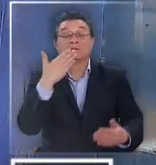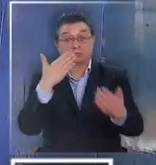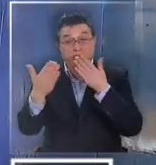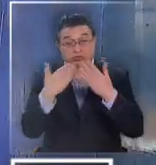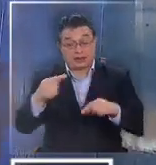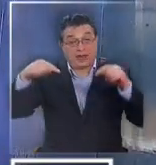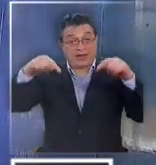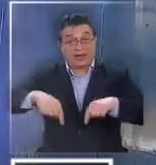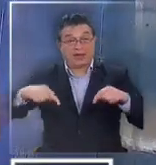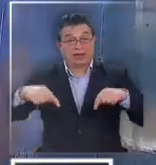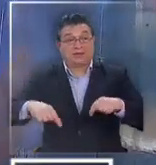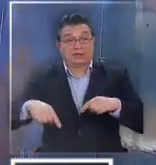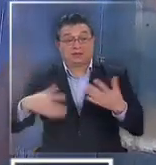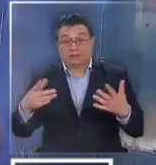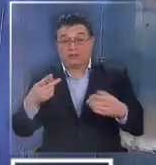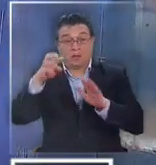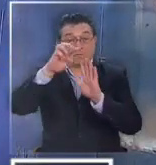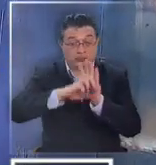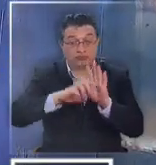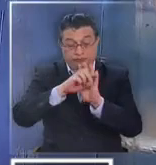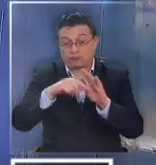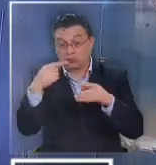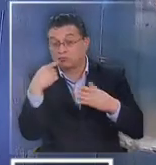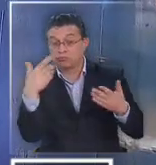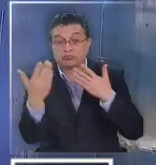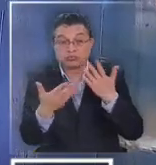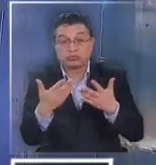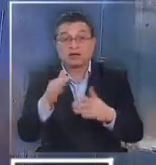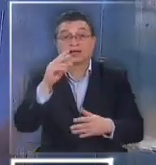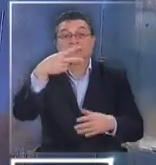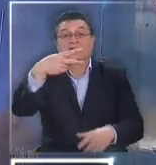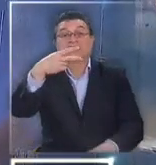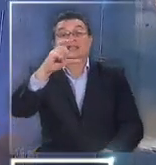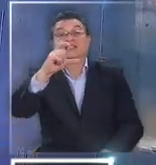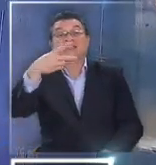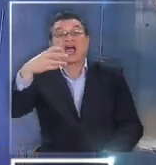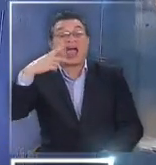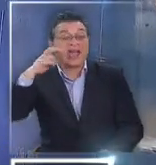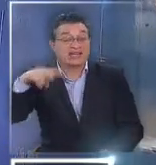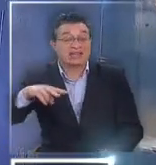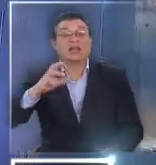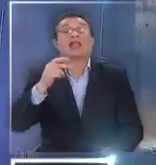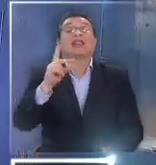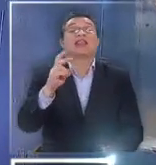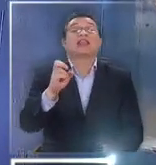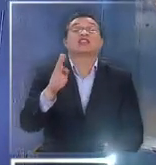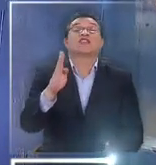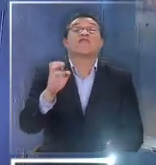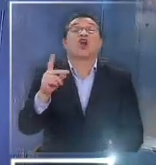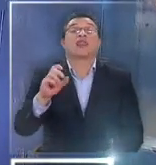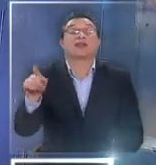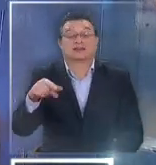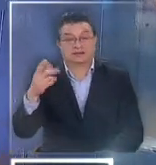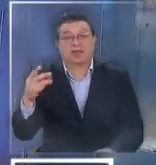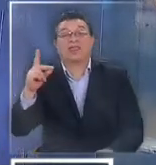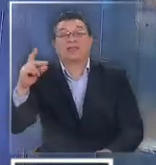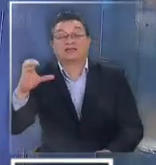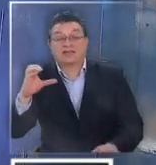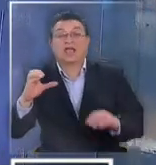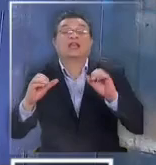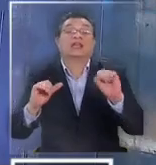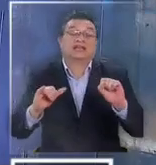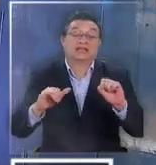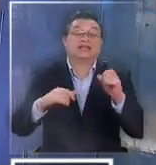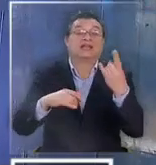aquí a la vuelta entre dentarios proyectos que están en discusión fuad chahín mario desbordes presidente de rn y de la democracia cristiana al revés